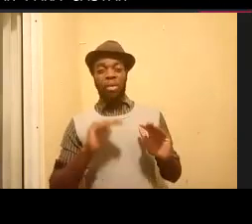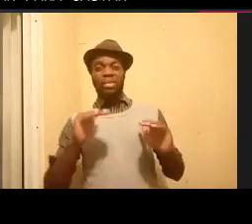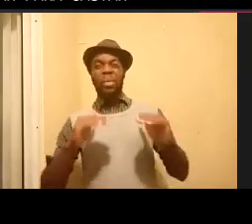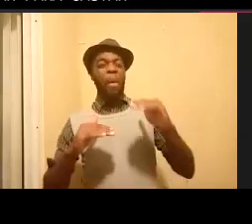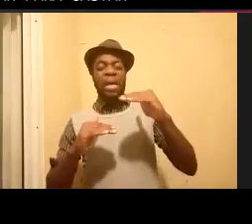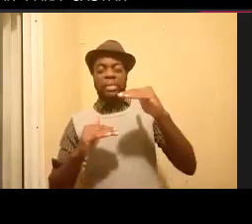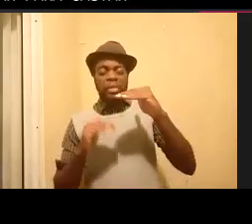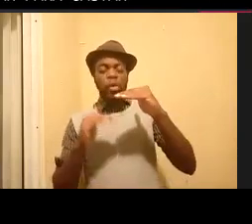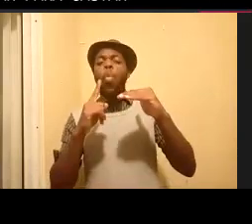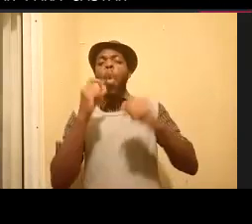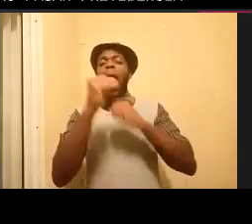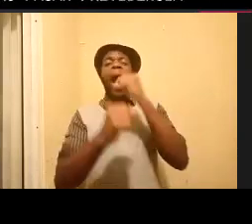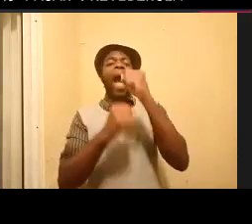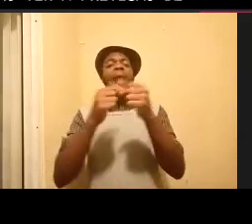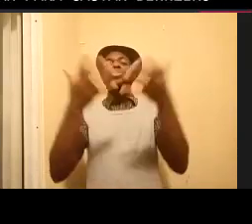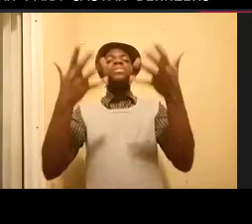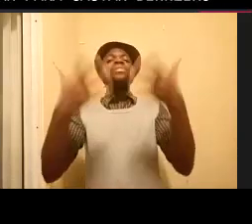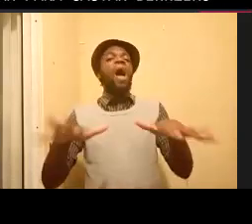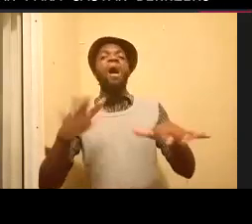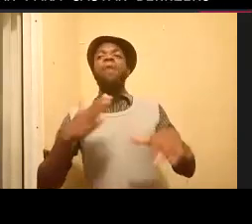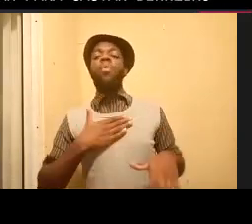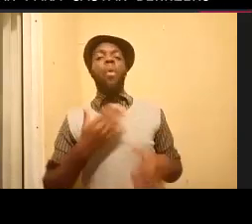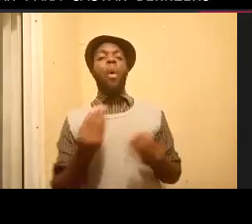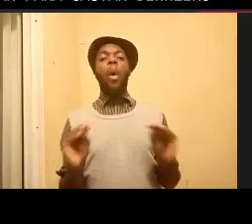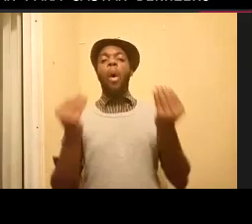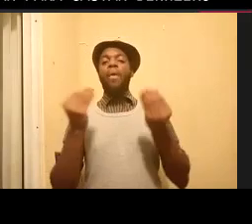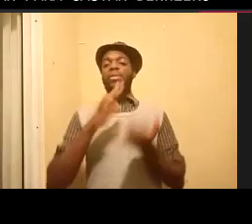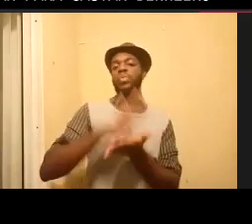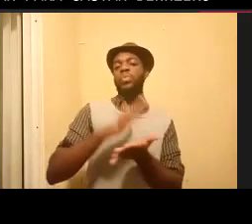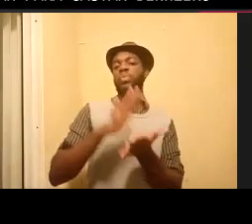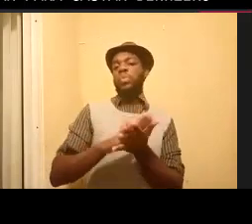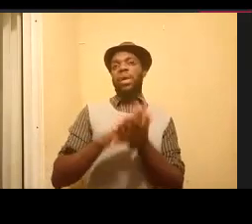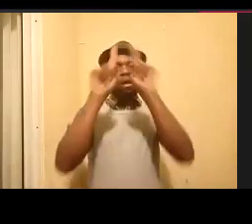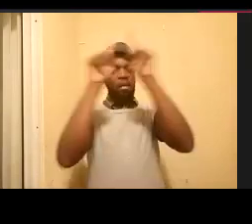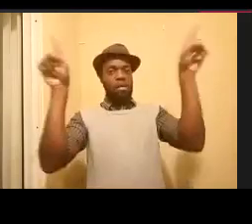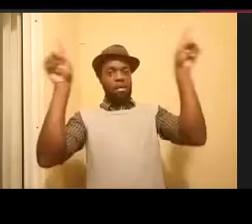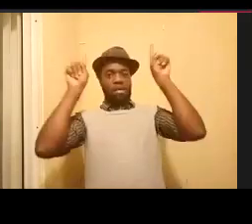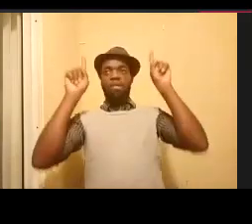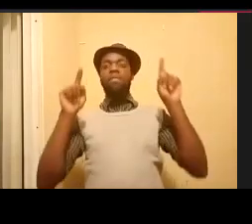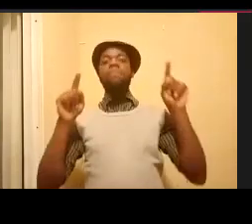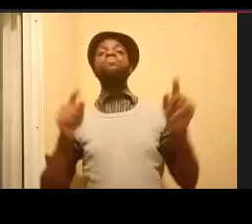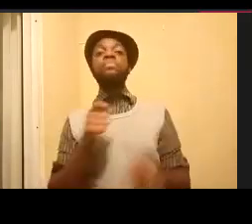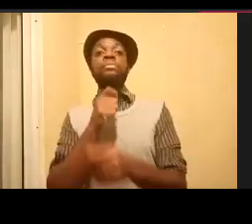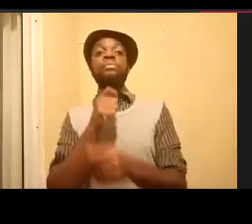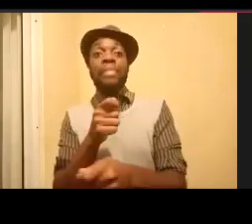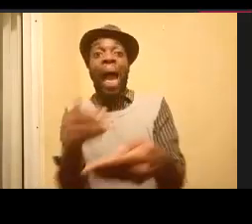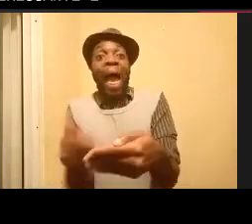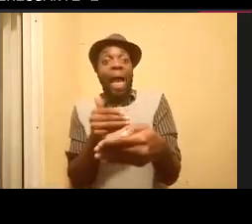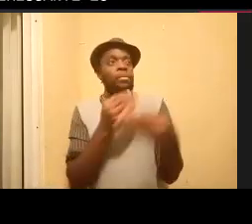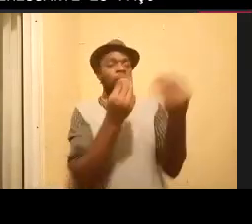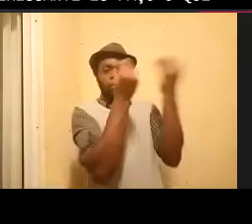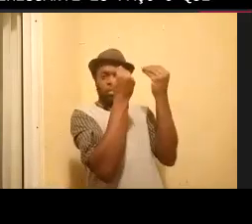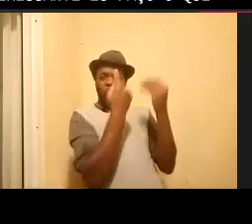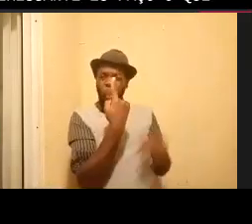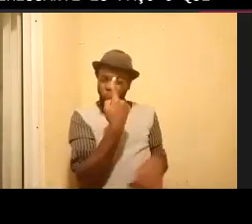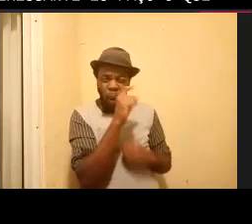ITS y embarazos no deseados, pero aquí algo que me llama la atención es que se habla del uso